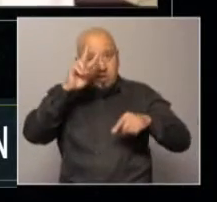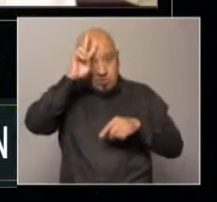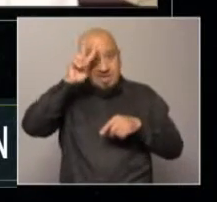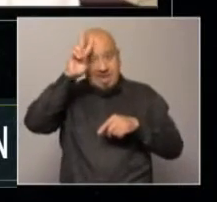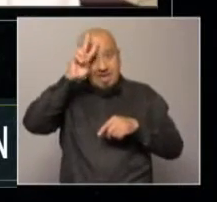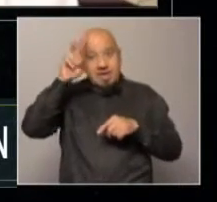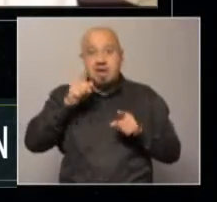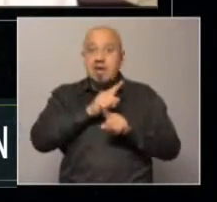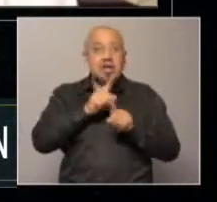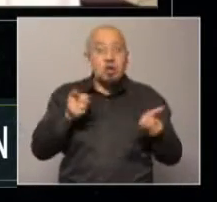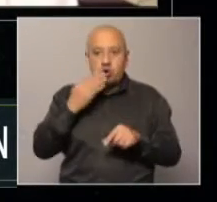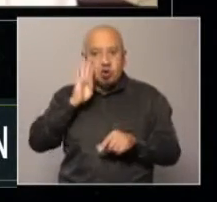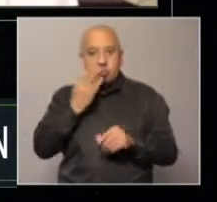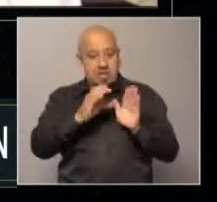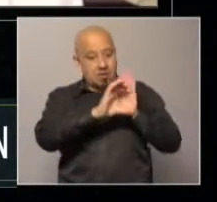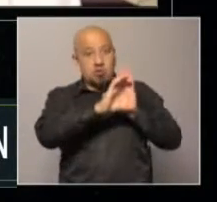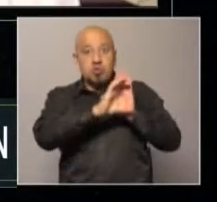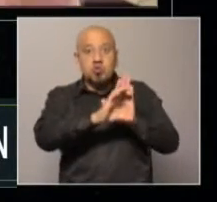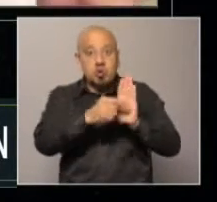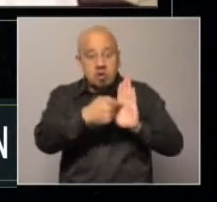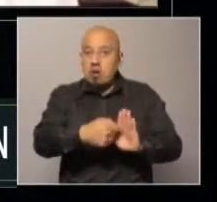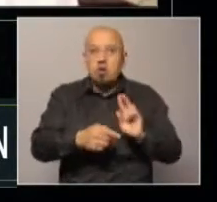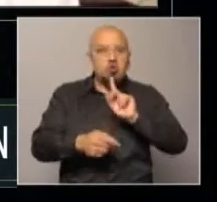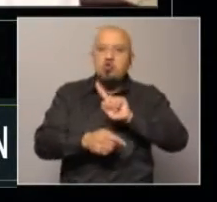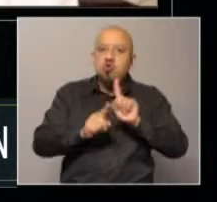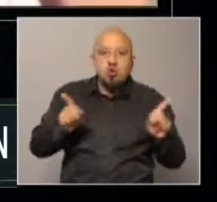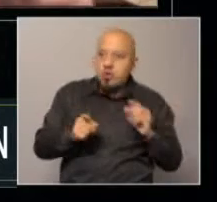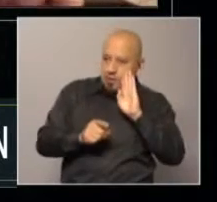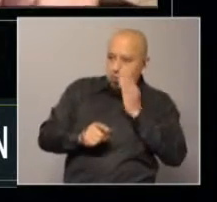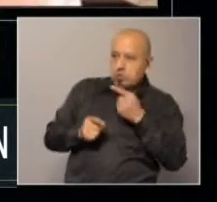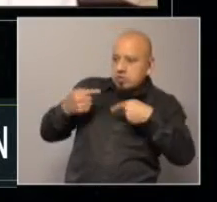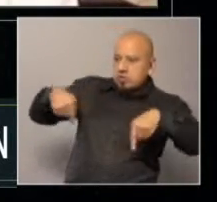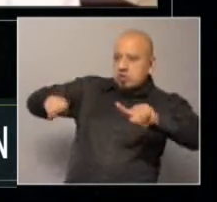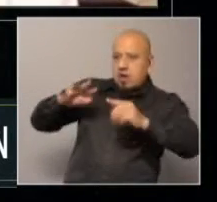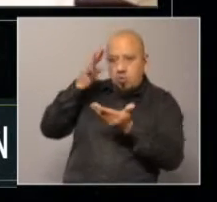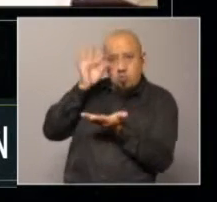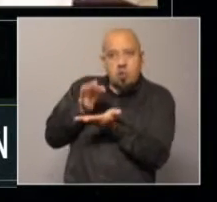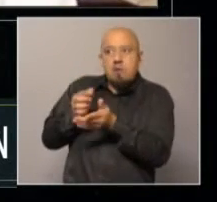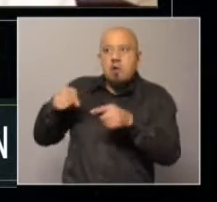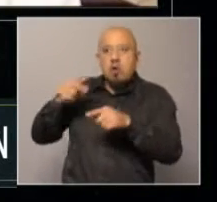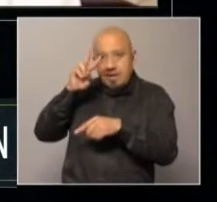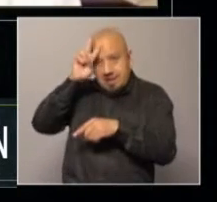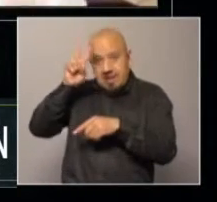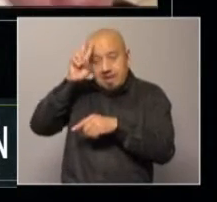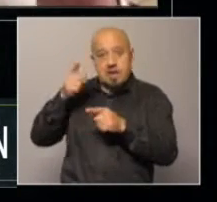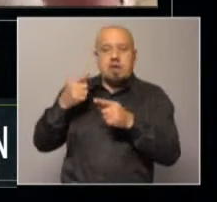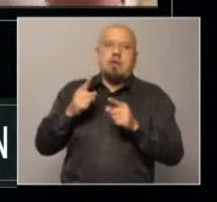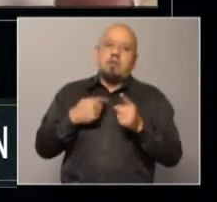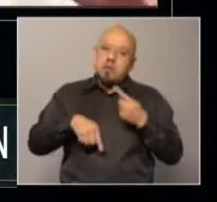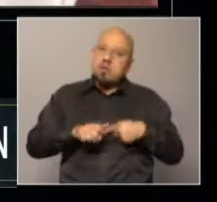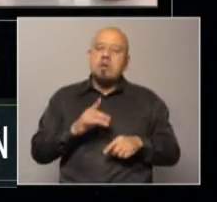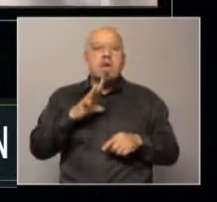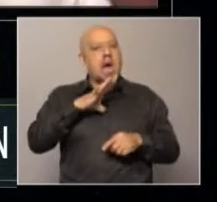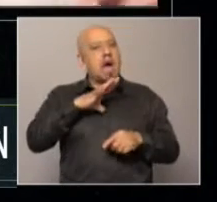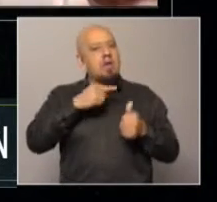Constitución y que todavía se está luchando en el Congreso por incluir escaños reservados para la Convención. Entonces, hay